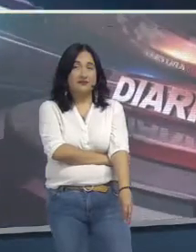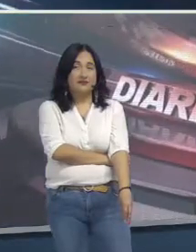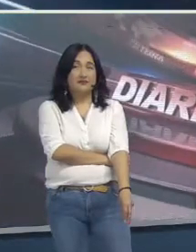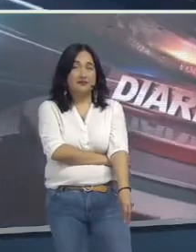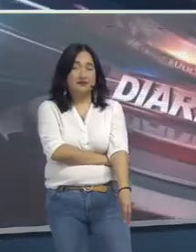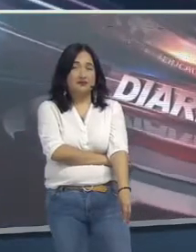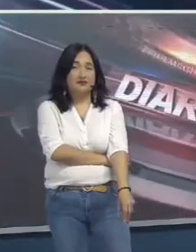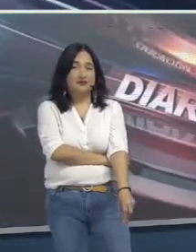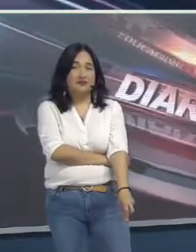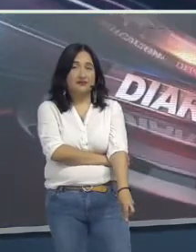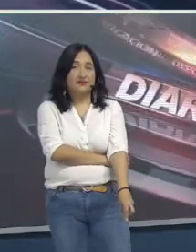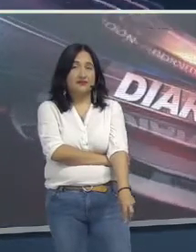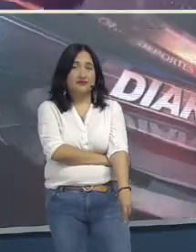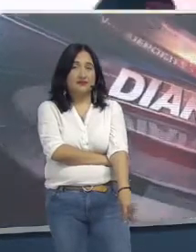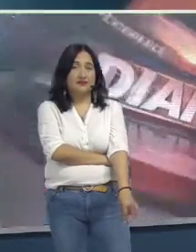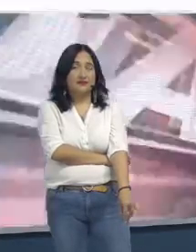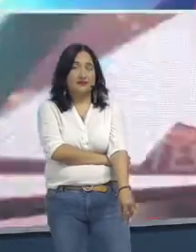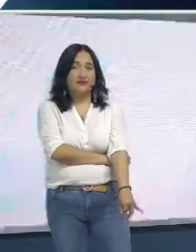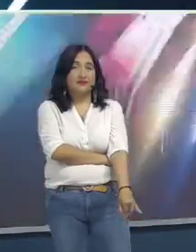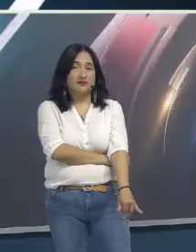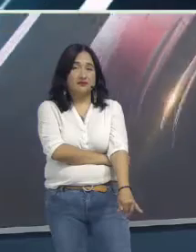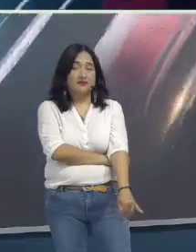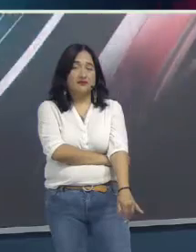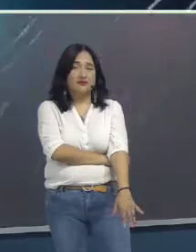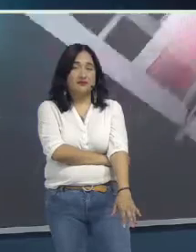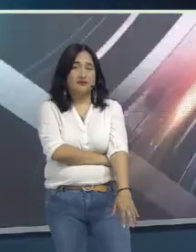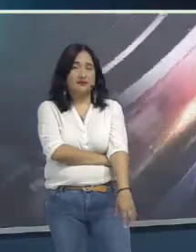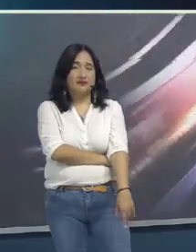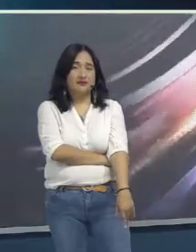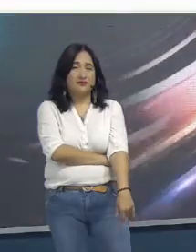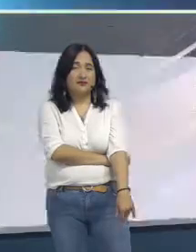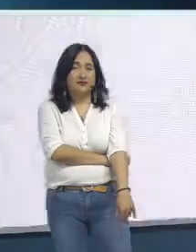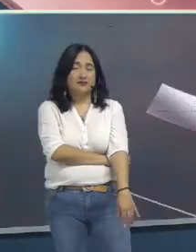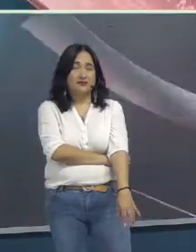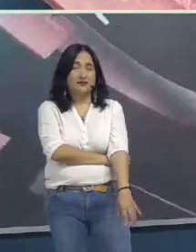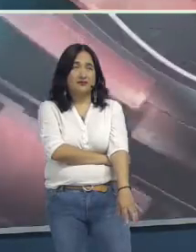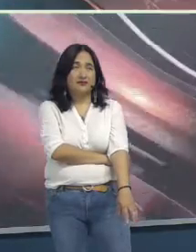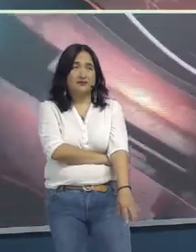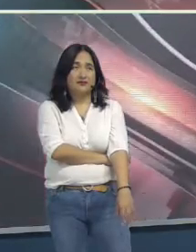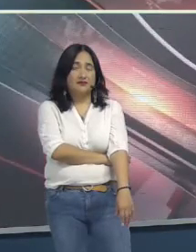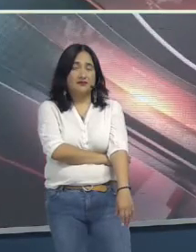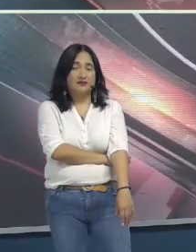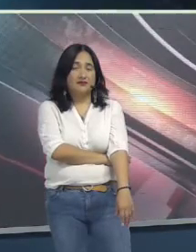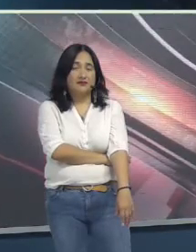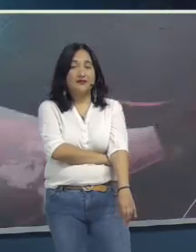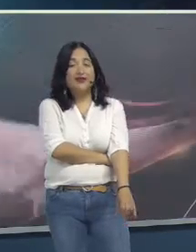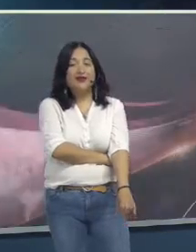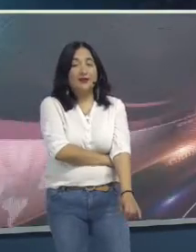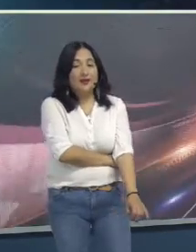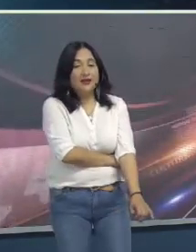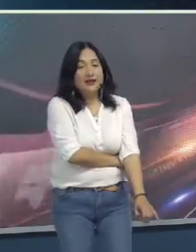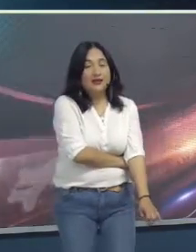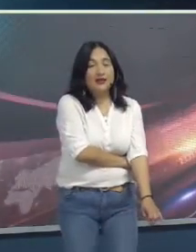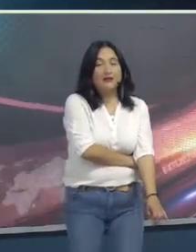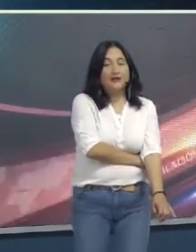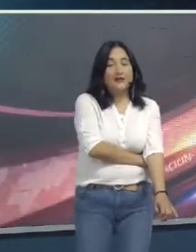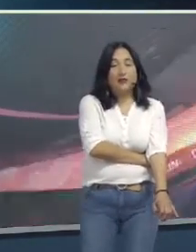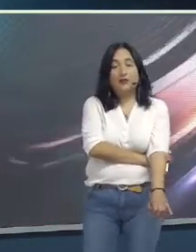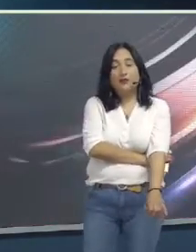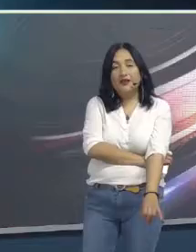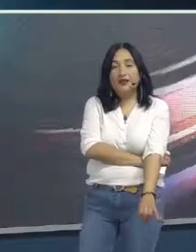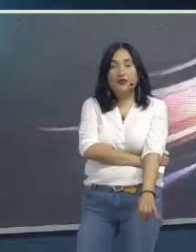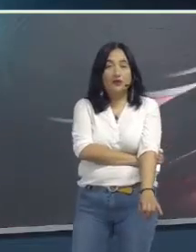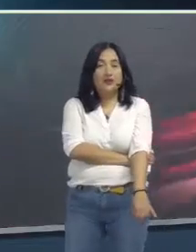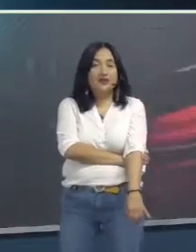y visualizar estas situaciones, como ustedes planteaban recién, que es necesario tener claro para poder avanzar. También hay